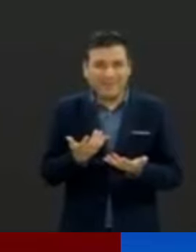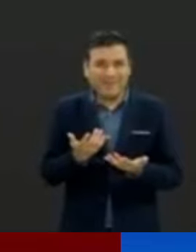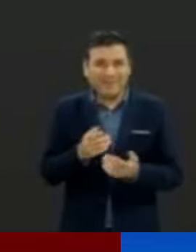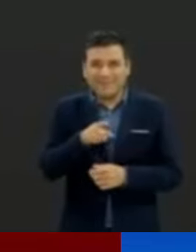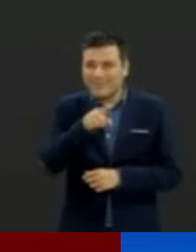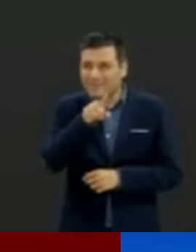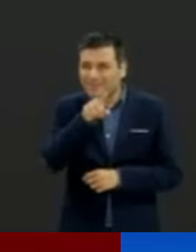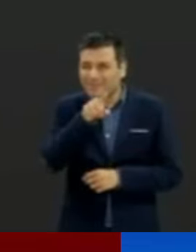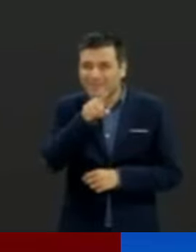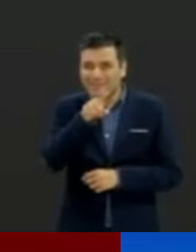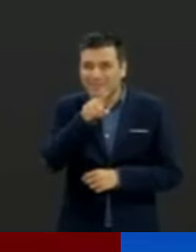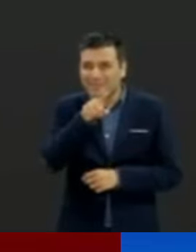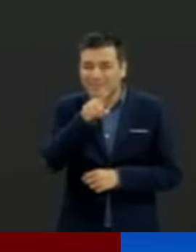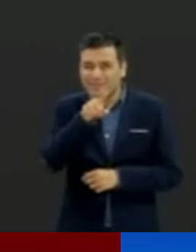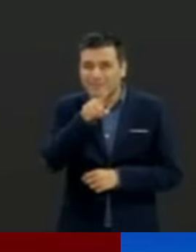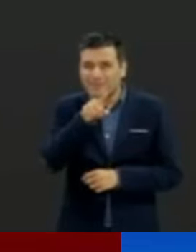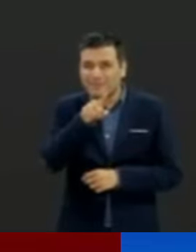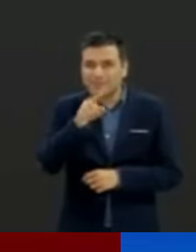de